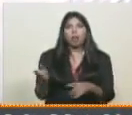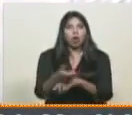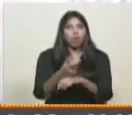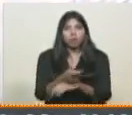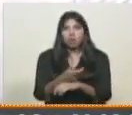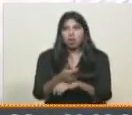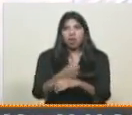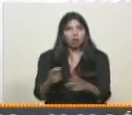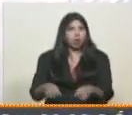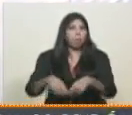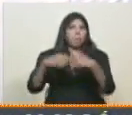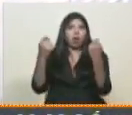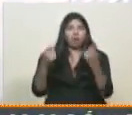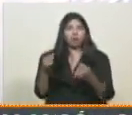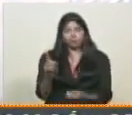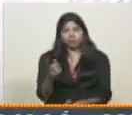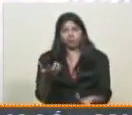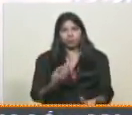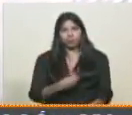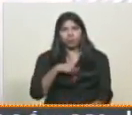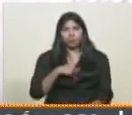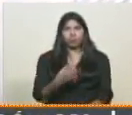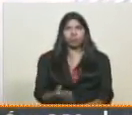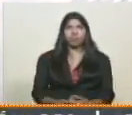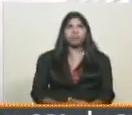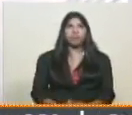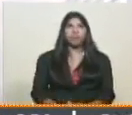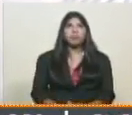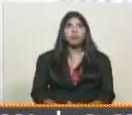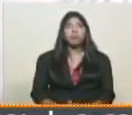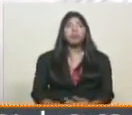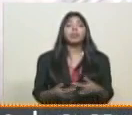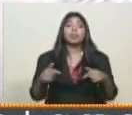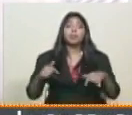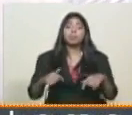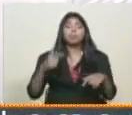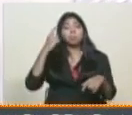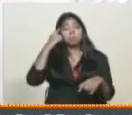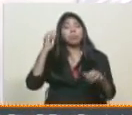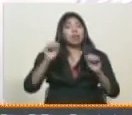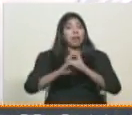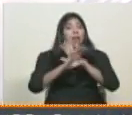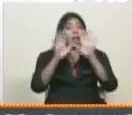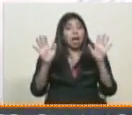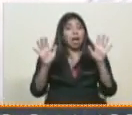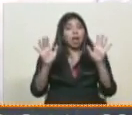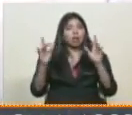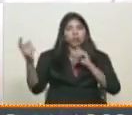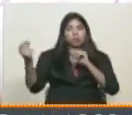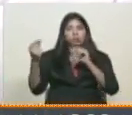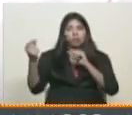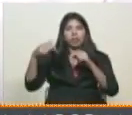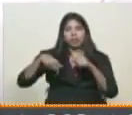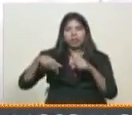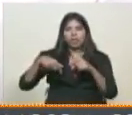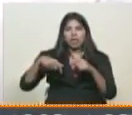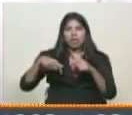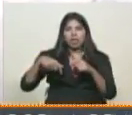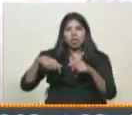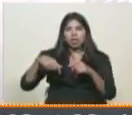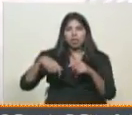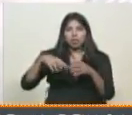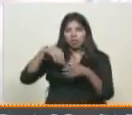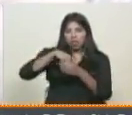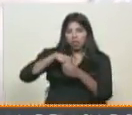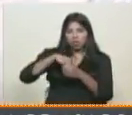construir una mentira a eso nos enfrentamos nosotros y también es claro tener que la disputa en venezuela no es nacional o sea tiene una dimensión nacional evidentemente